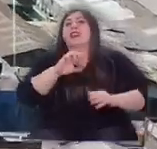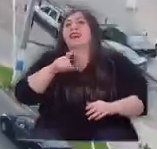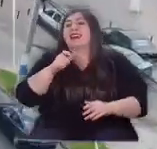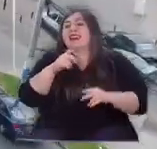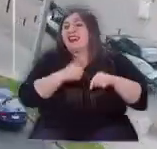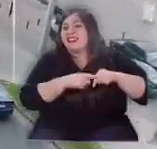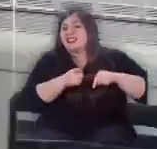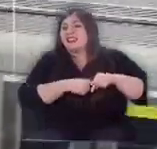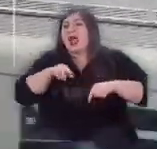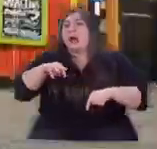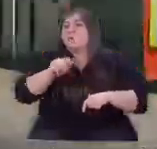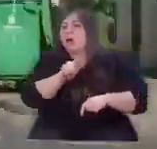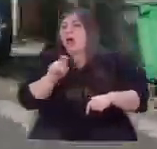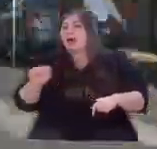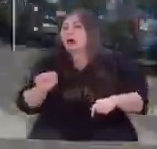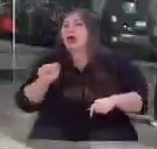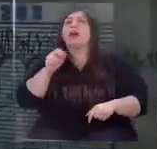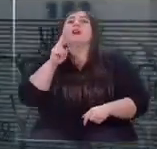y Vicuña Mackenna.